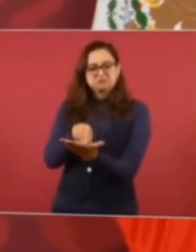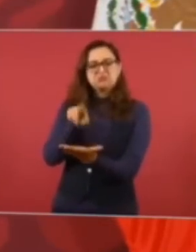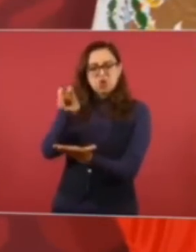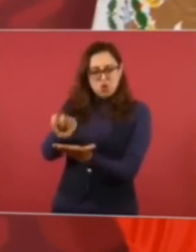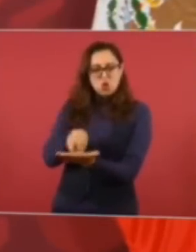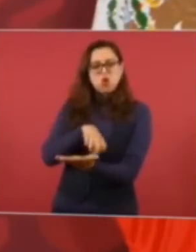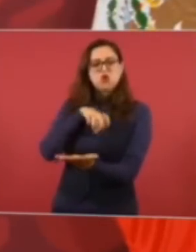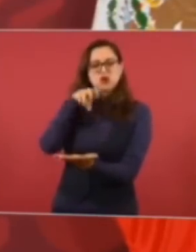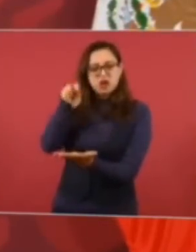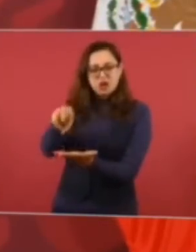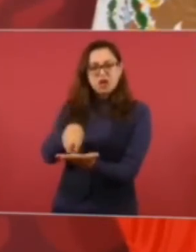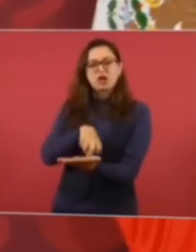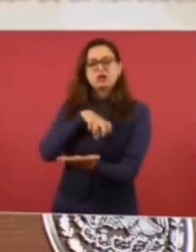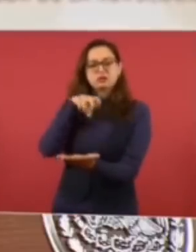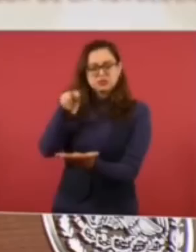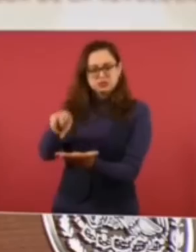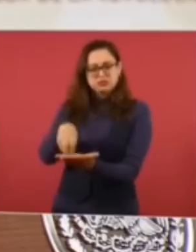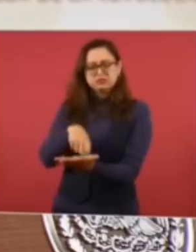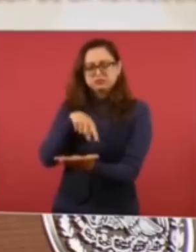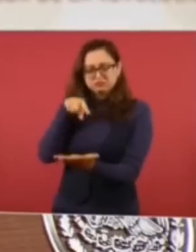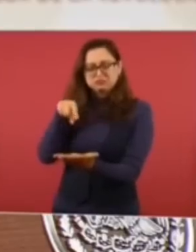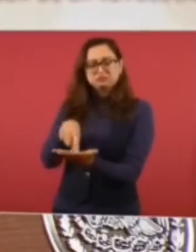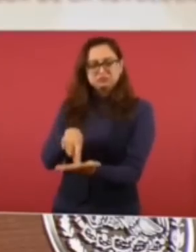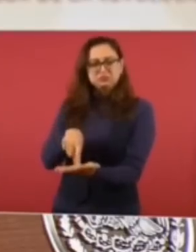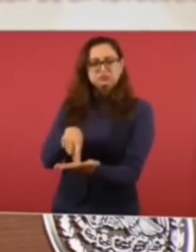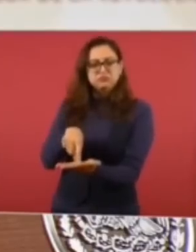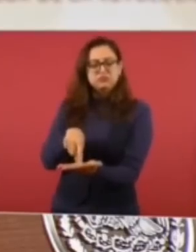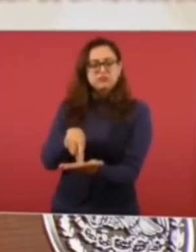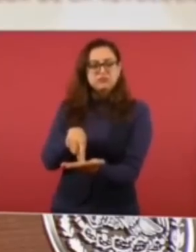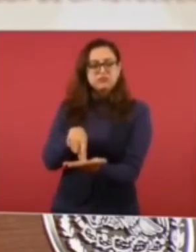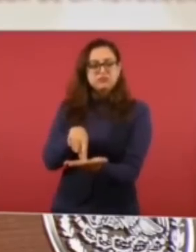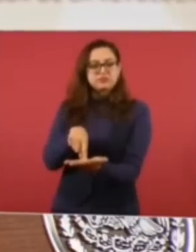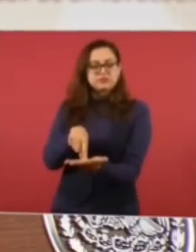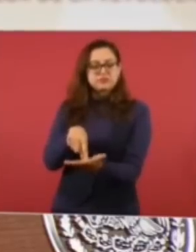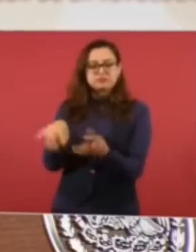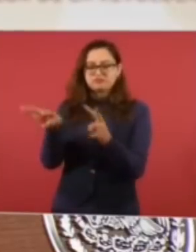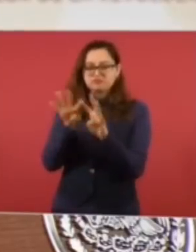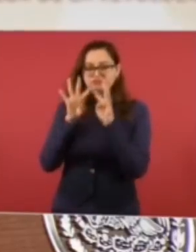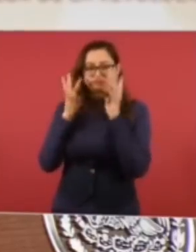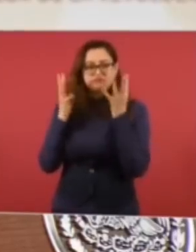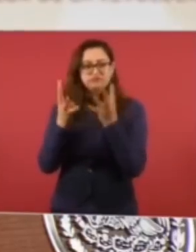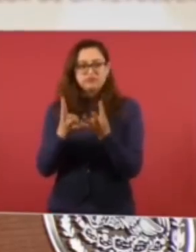de que que se elijan